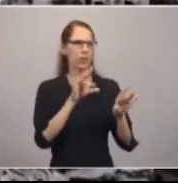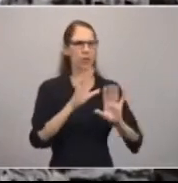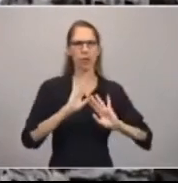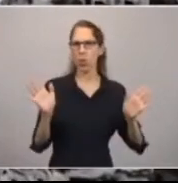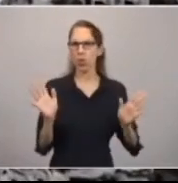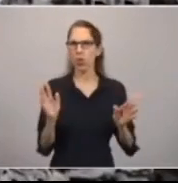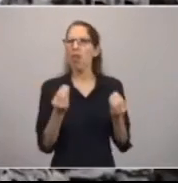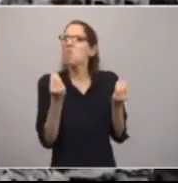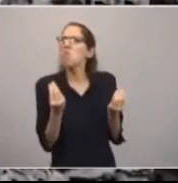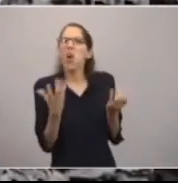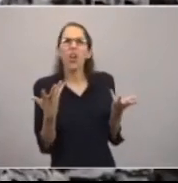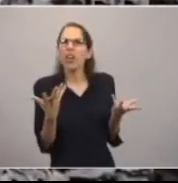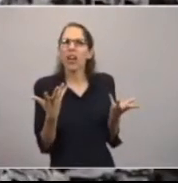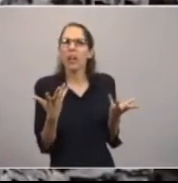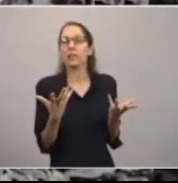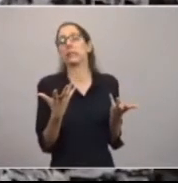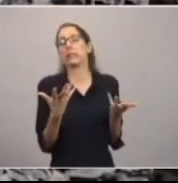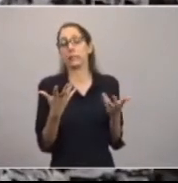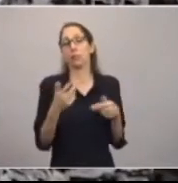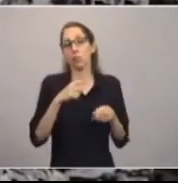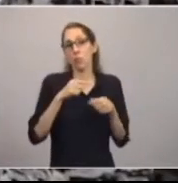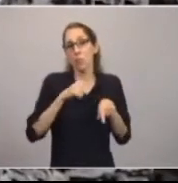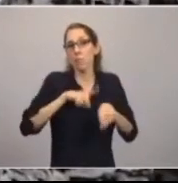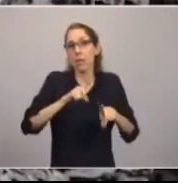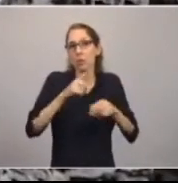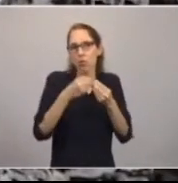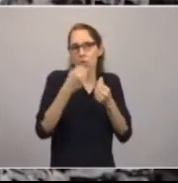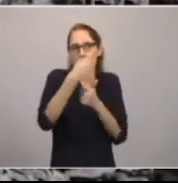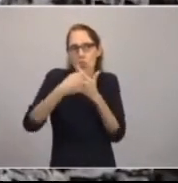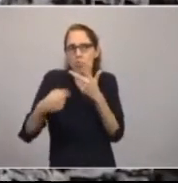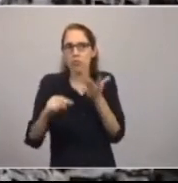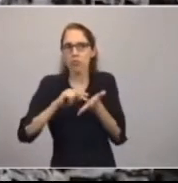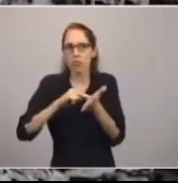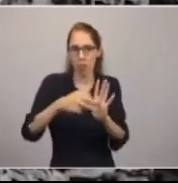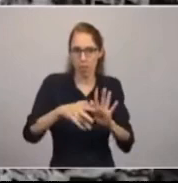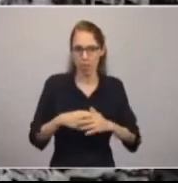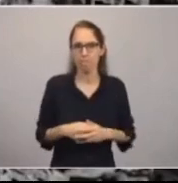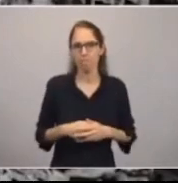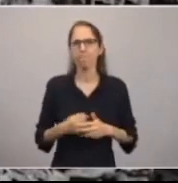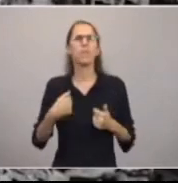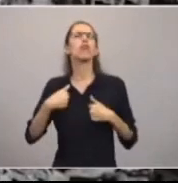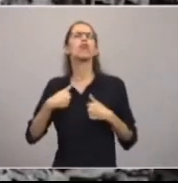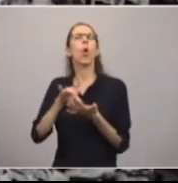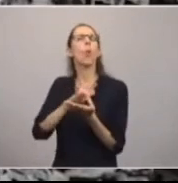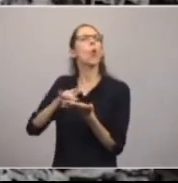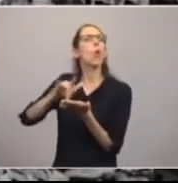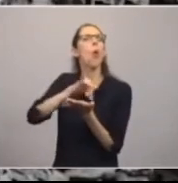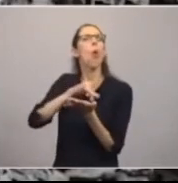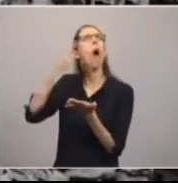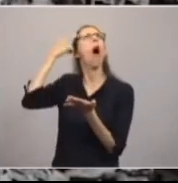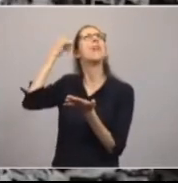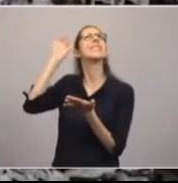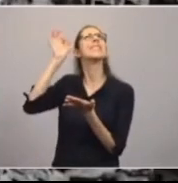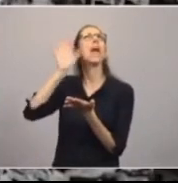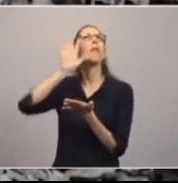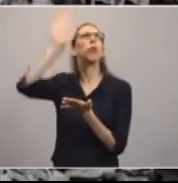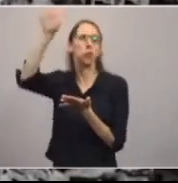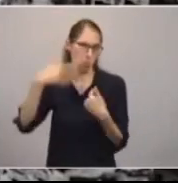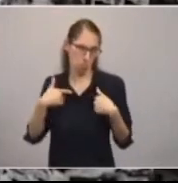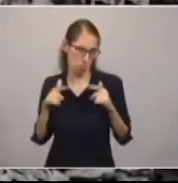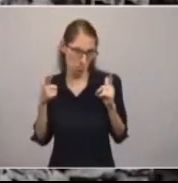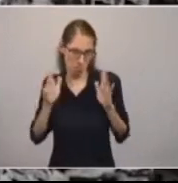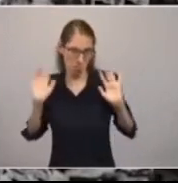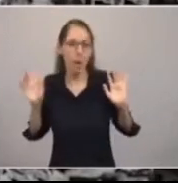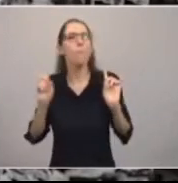vez. Y uno que no tiene la bola de cristal, por lo menos tiene la memoria, ¿no? Y la experiencia histórica, y la verdad y la